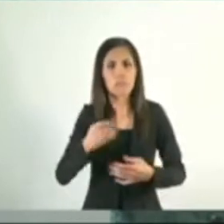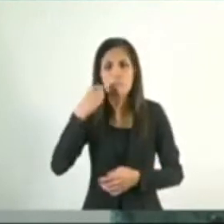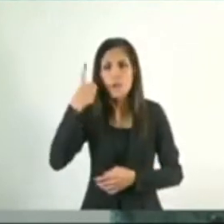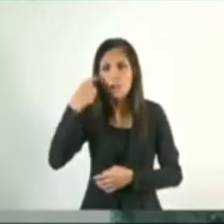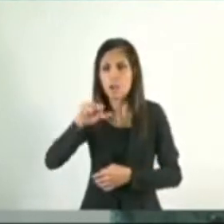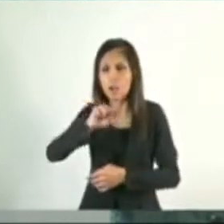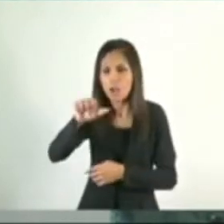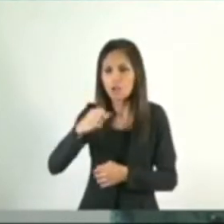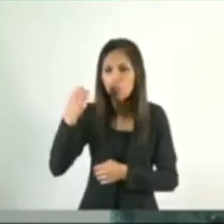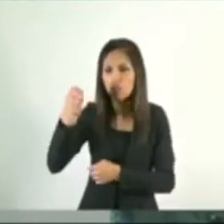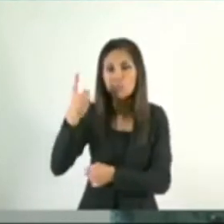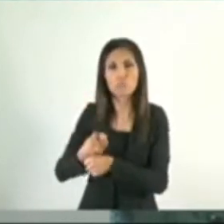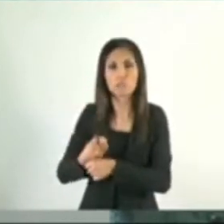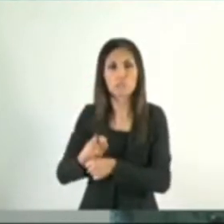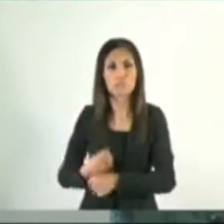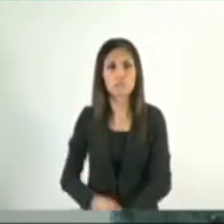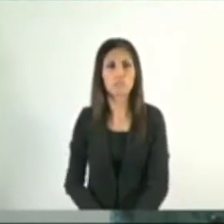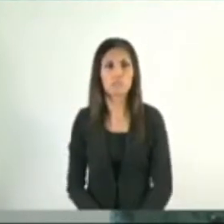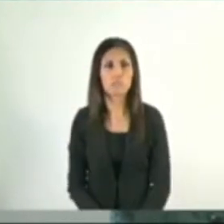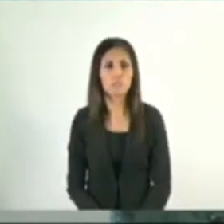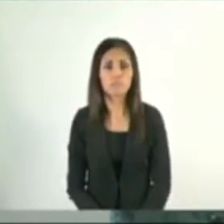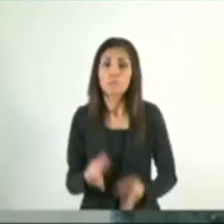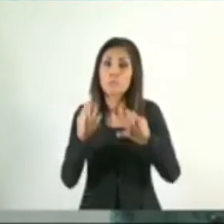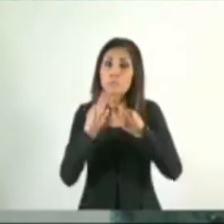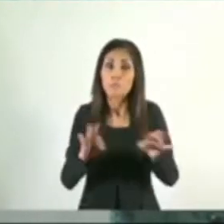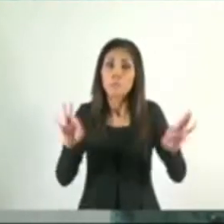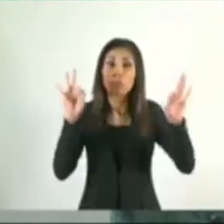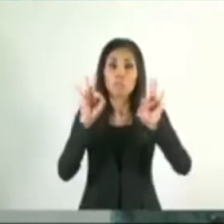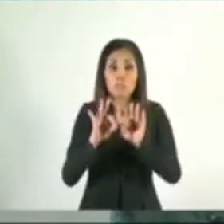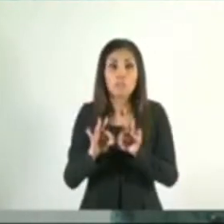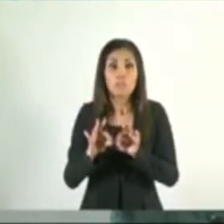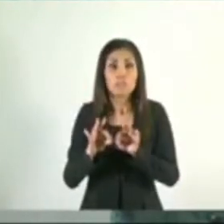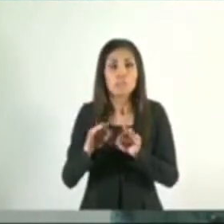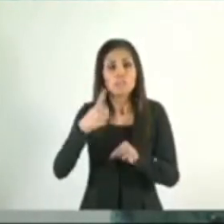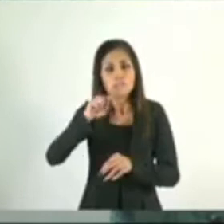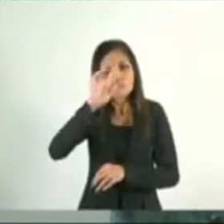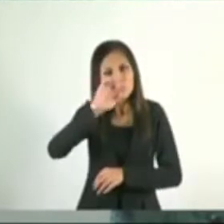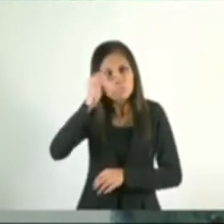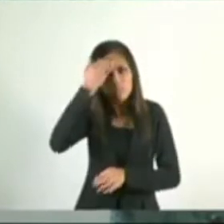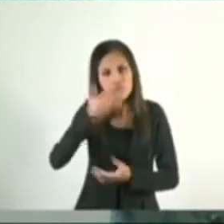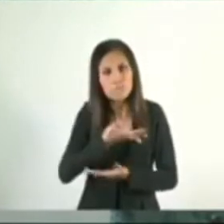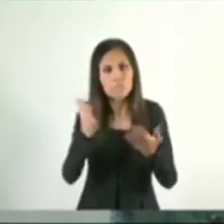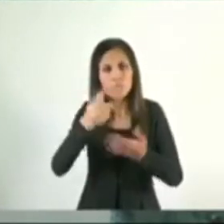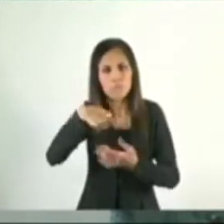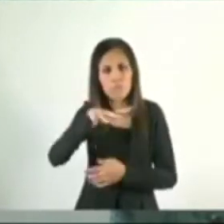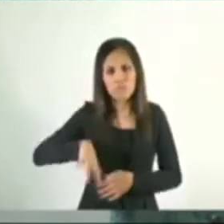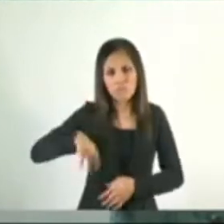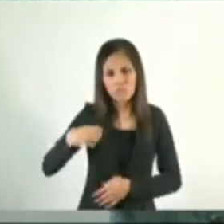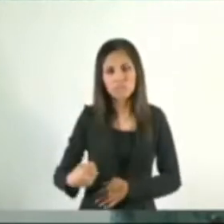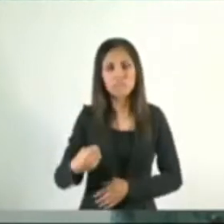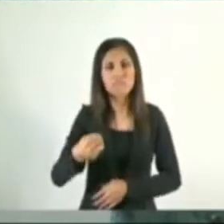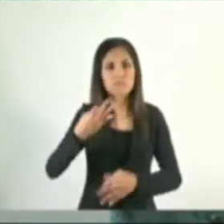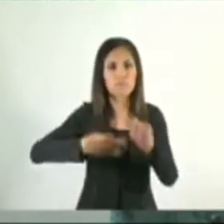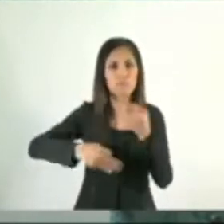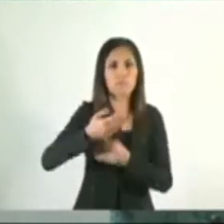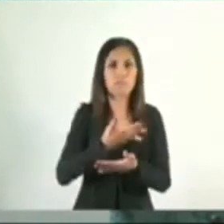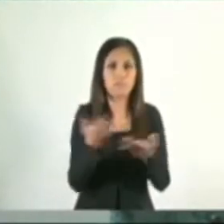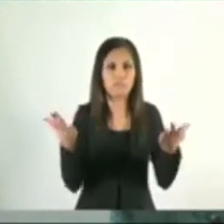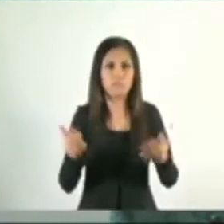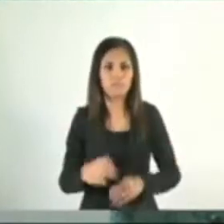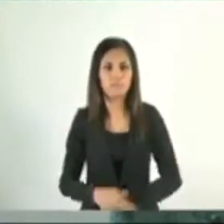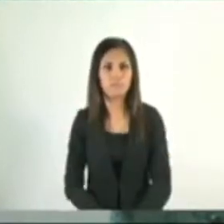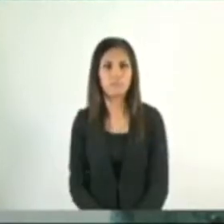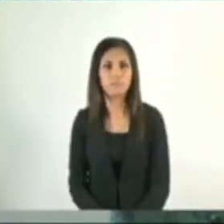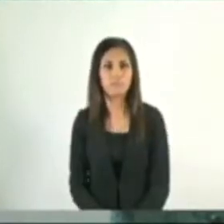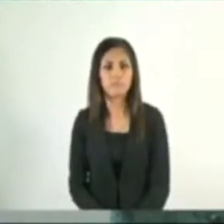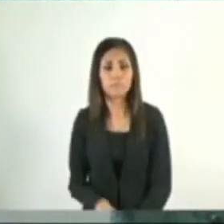oportunidad. Es fundamental reconocer el esfuerzo de todas y todos. La impartición